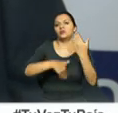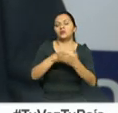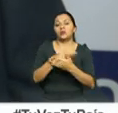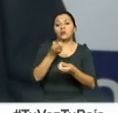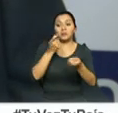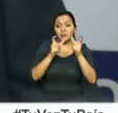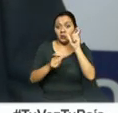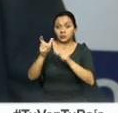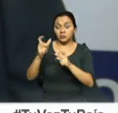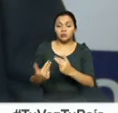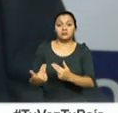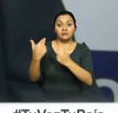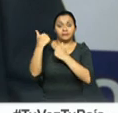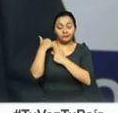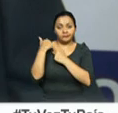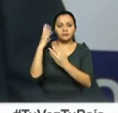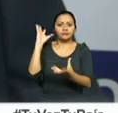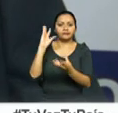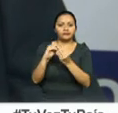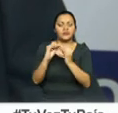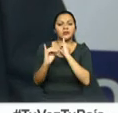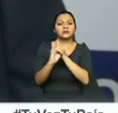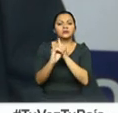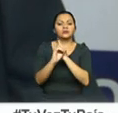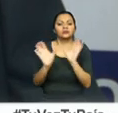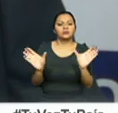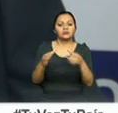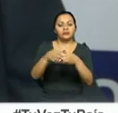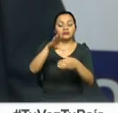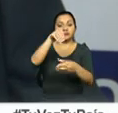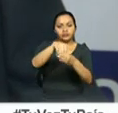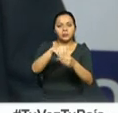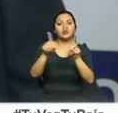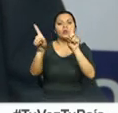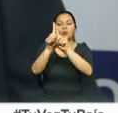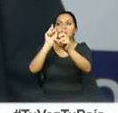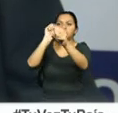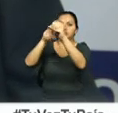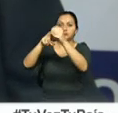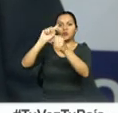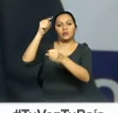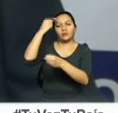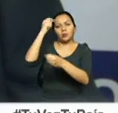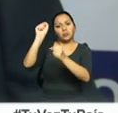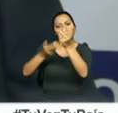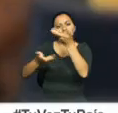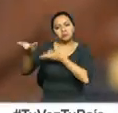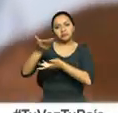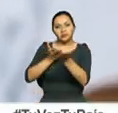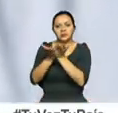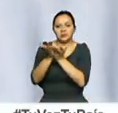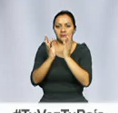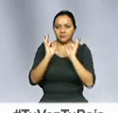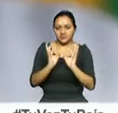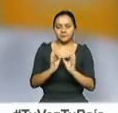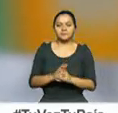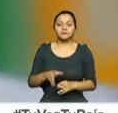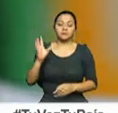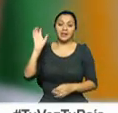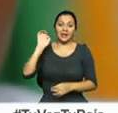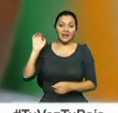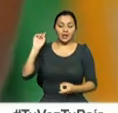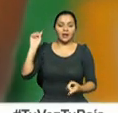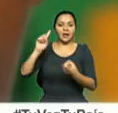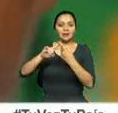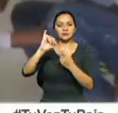nosotros podamos estar inmersos dentro de las instituciones y podamos igual abastecerles con nuestros productos y servicios. Desde enero hasta julio,